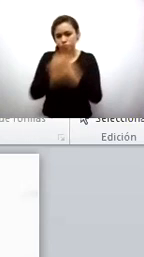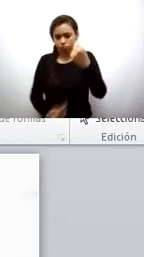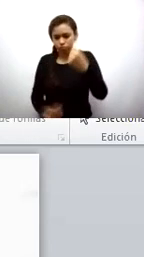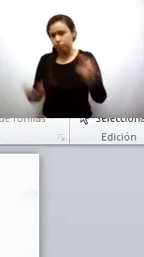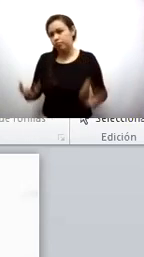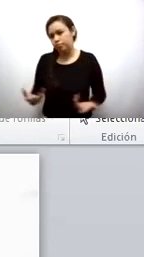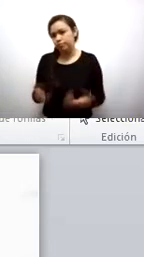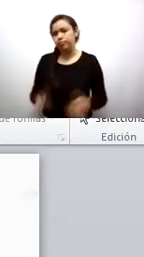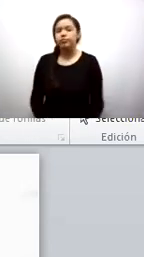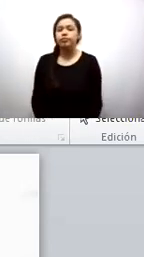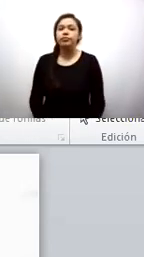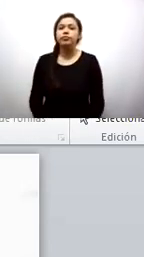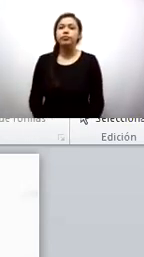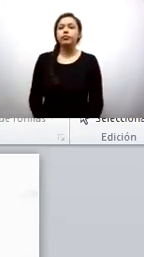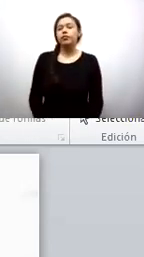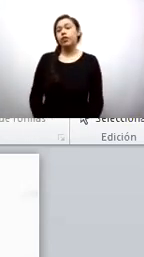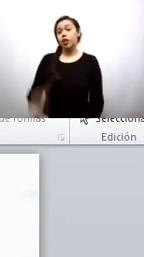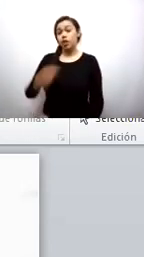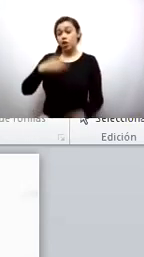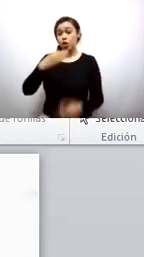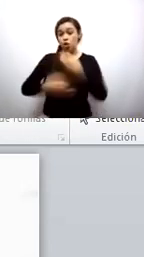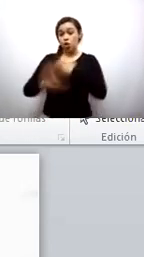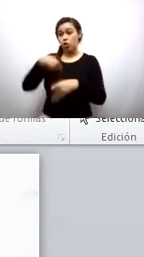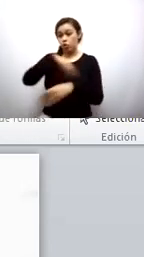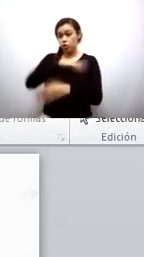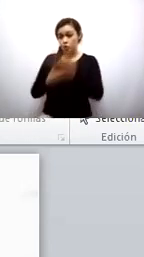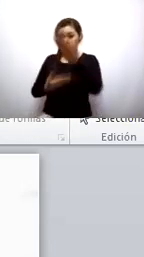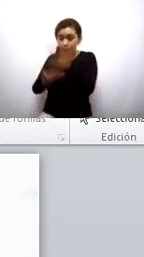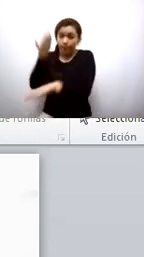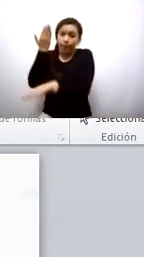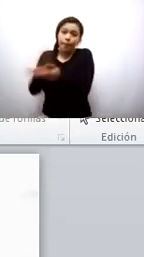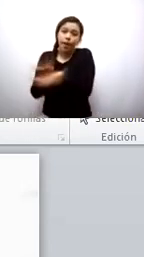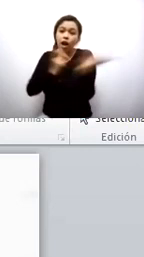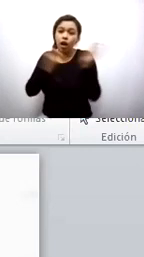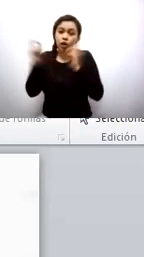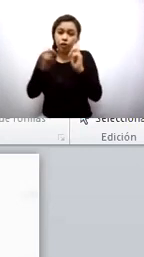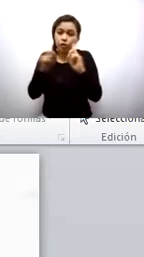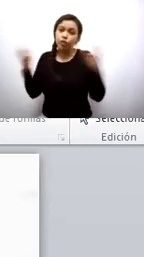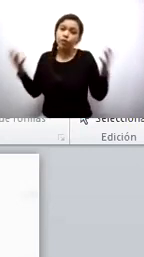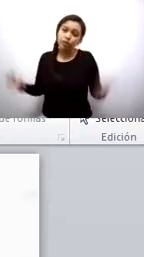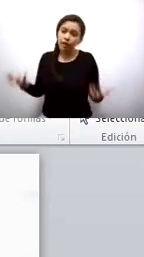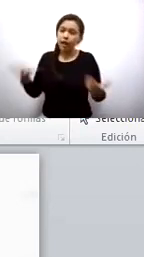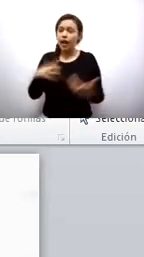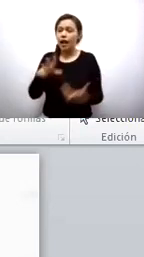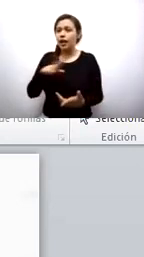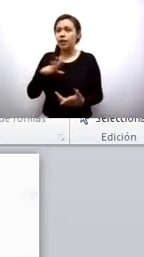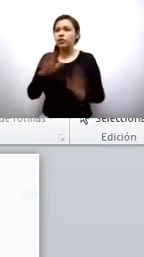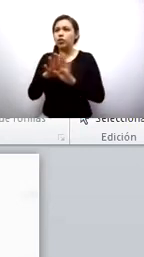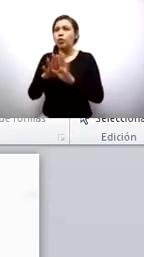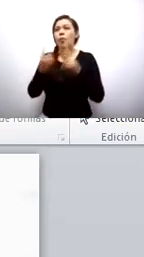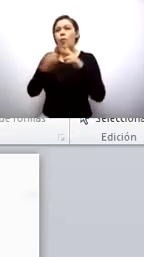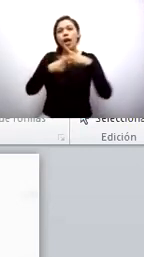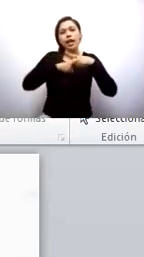estamos haciendo, todo lo que estamos aportando, cuestionando, están siendo punta de lanza en